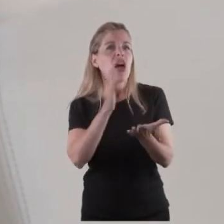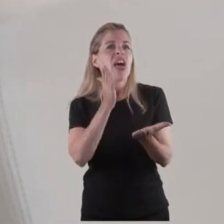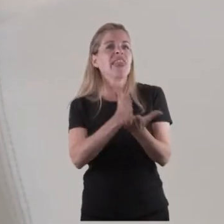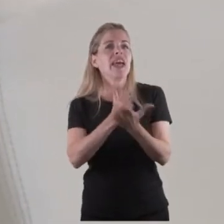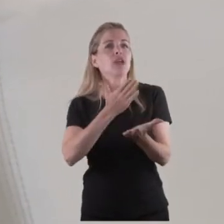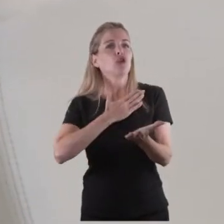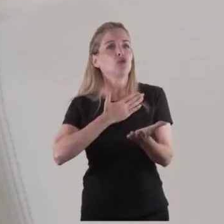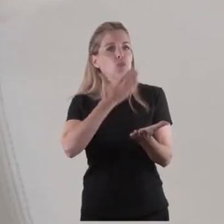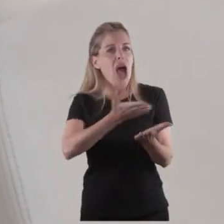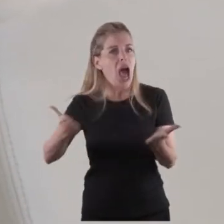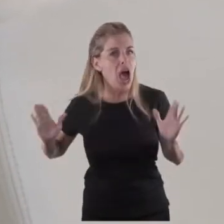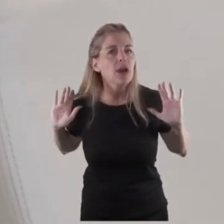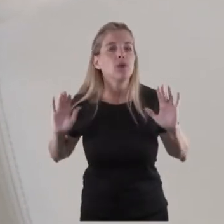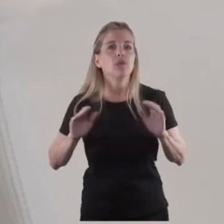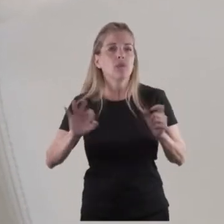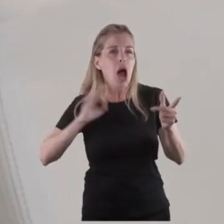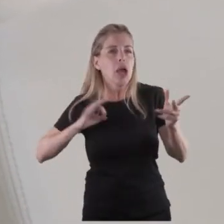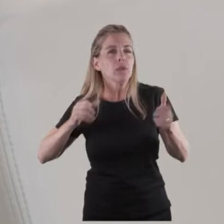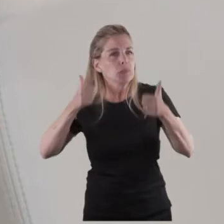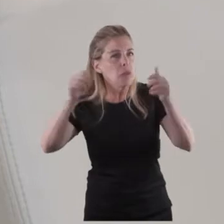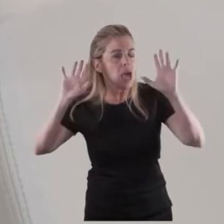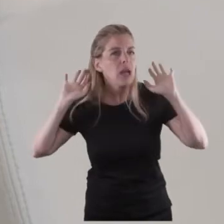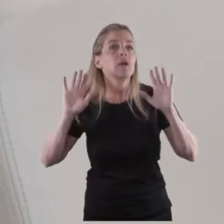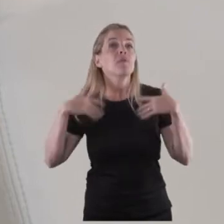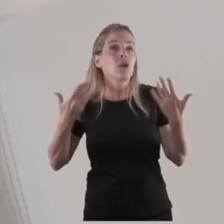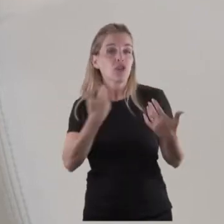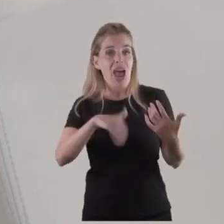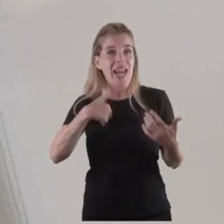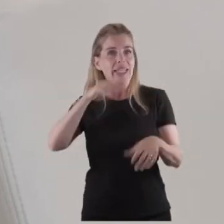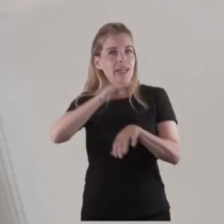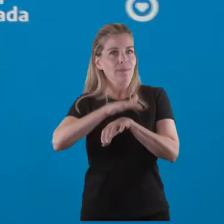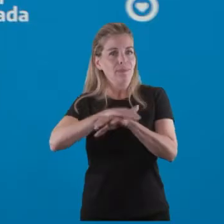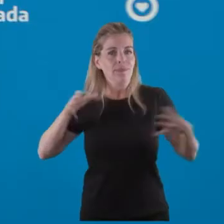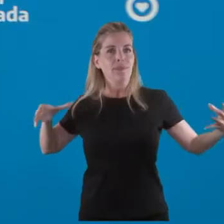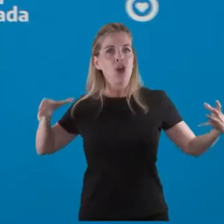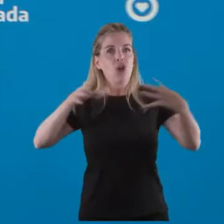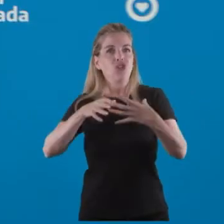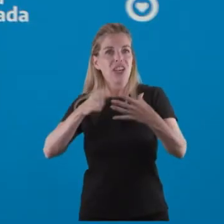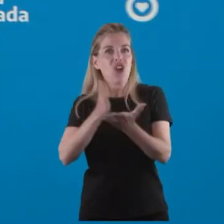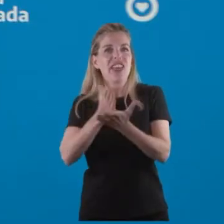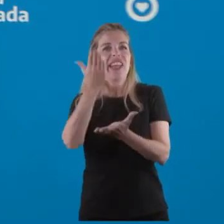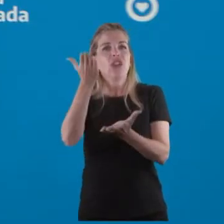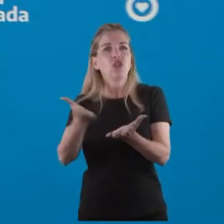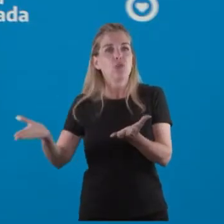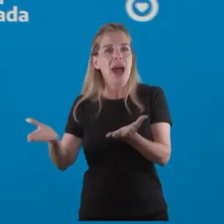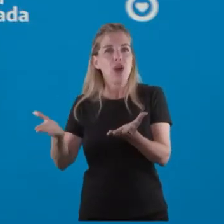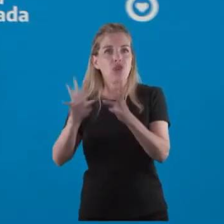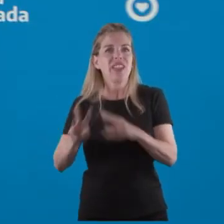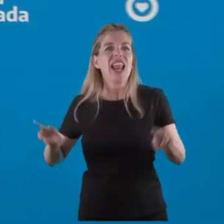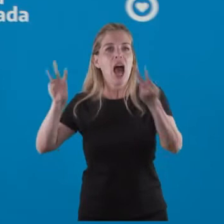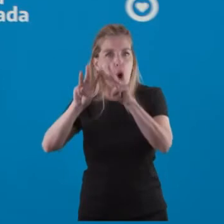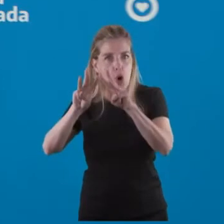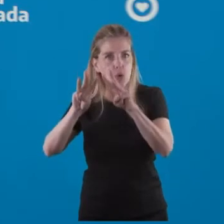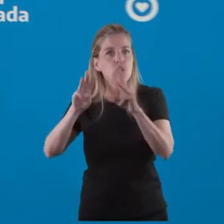logró por ejemplo que la argentina pueda estar a cargo del consejo de derechos humanos de naciones unidas otro hito importante